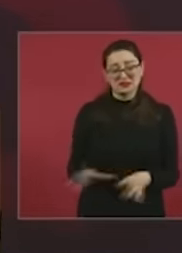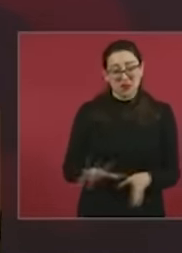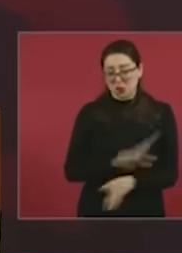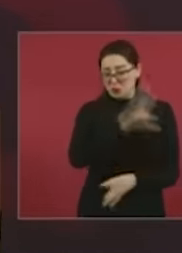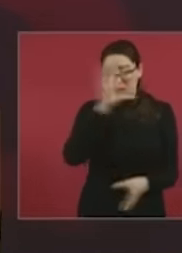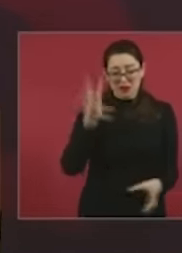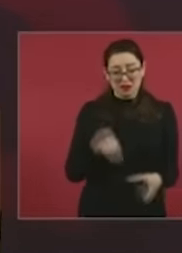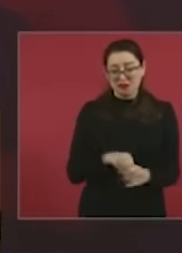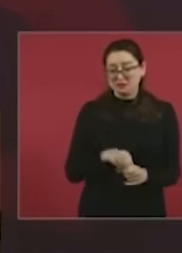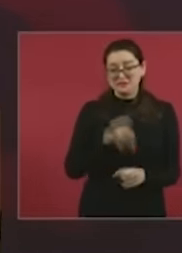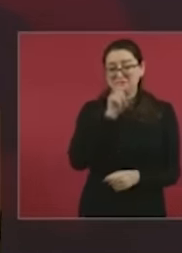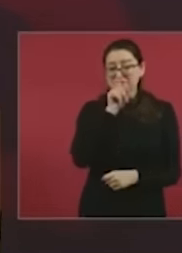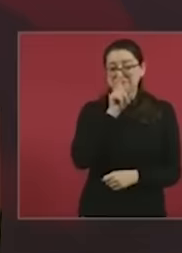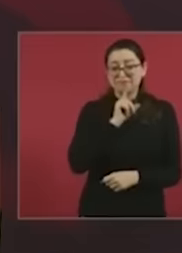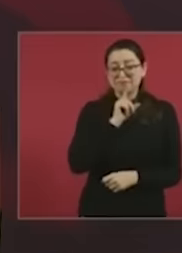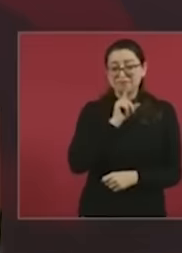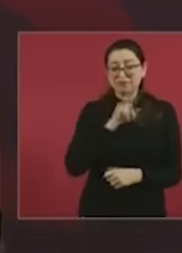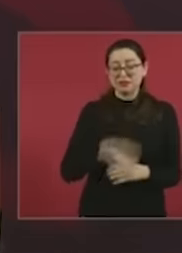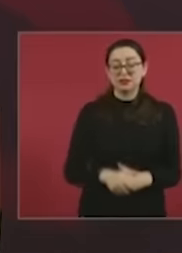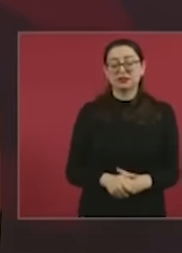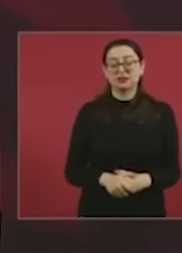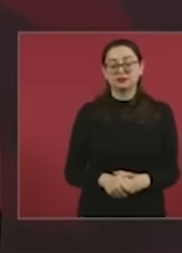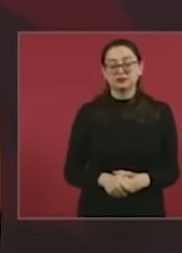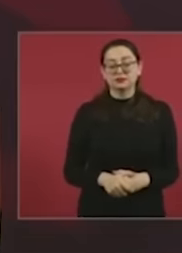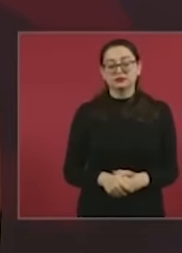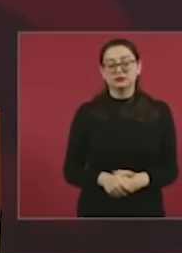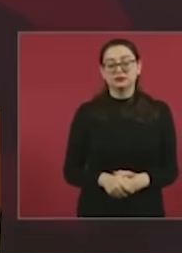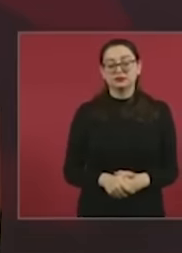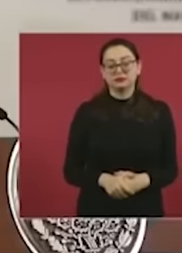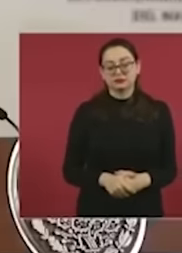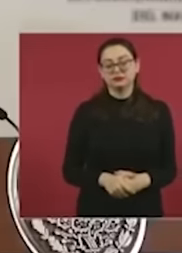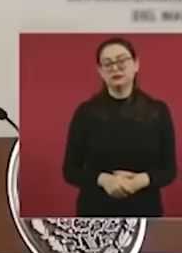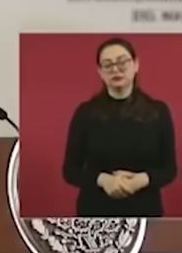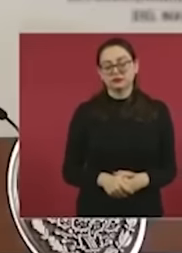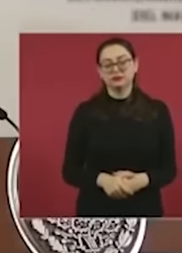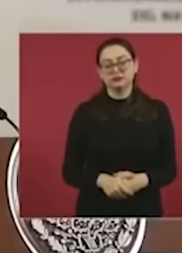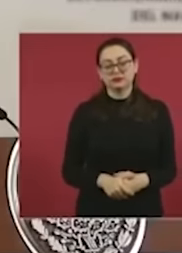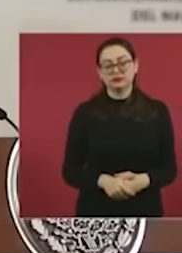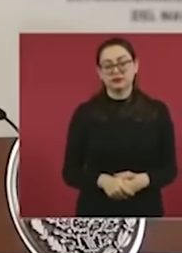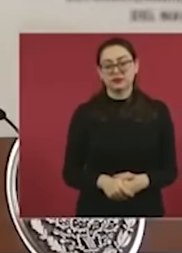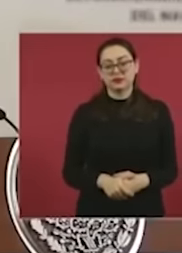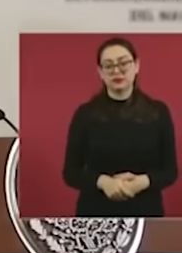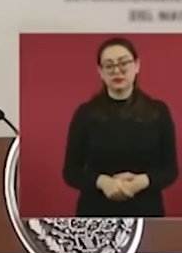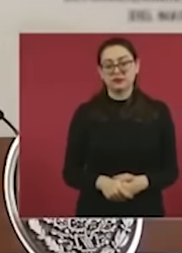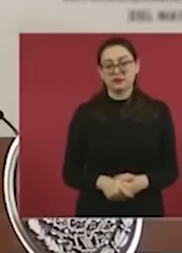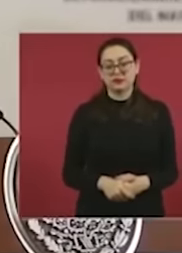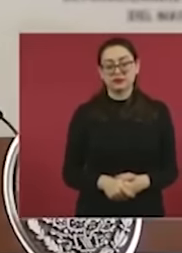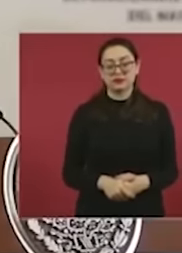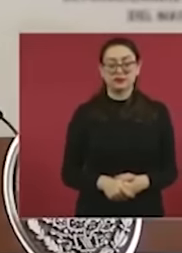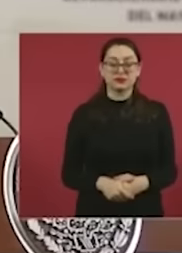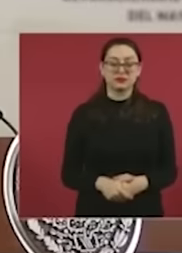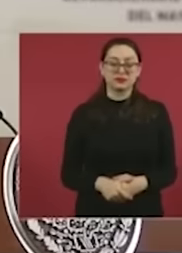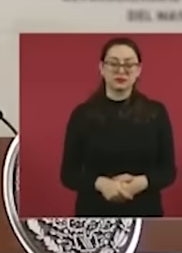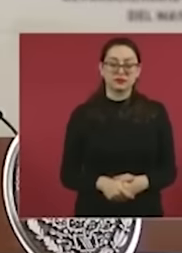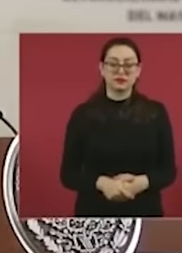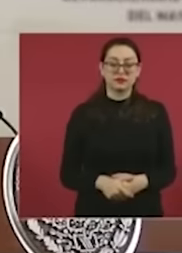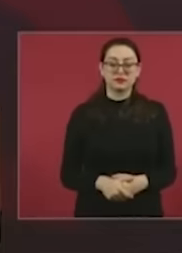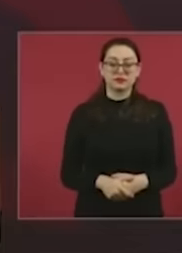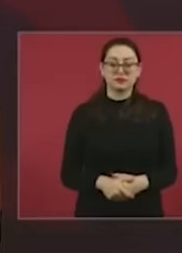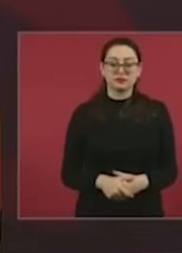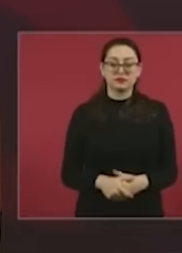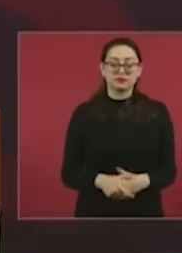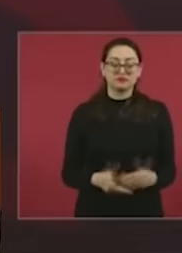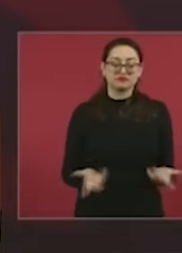entiendo por qué publicó esta nota Especialmente cuando este caso ya